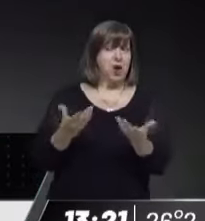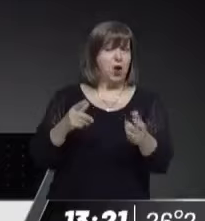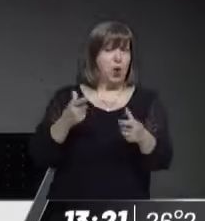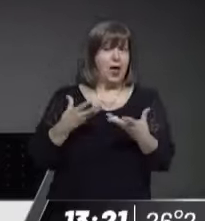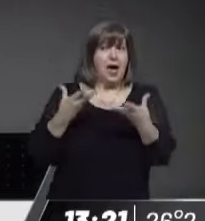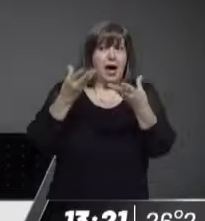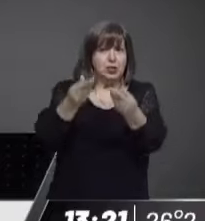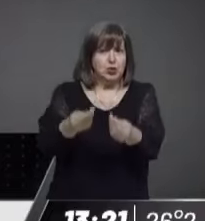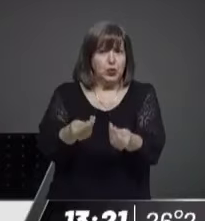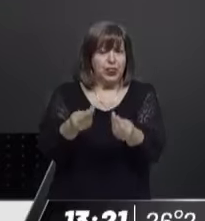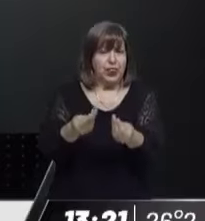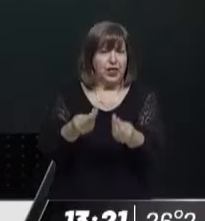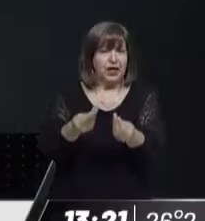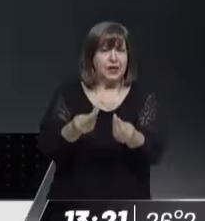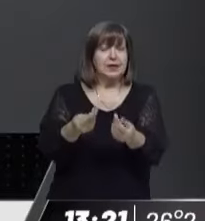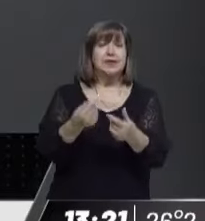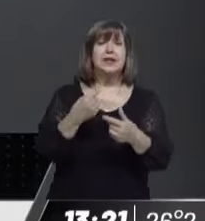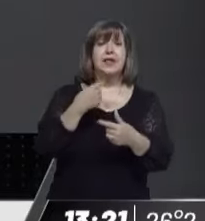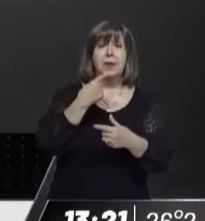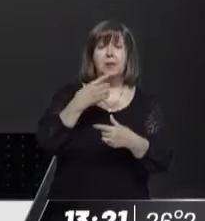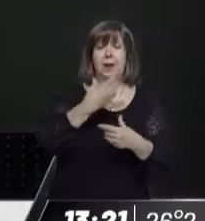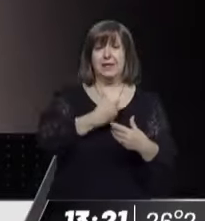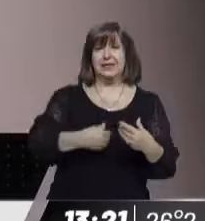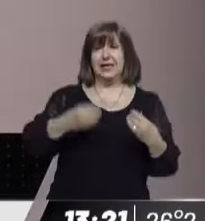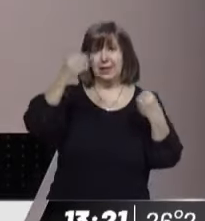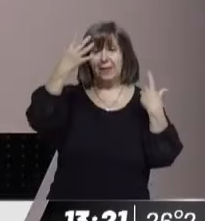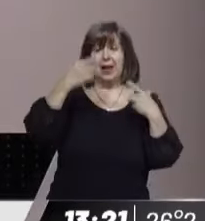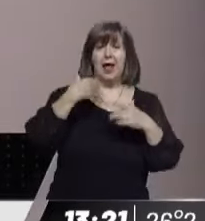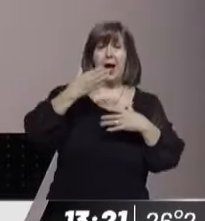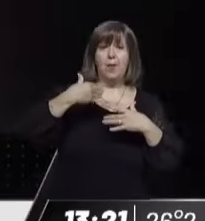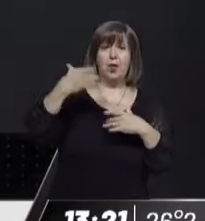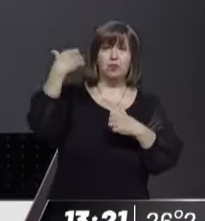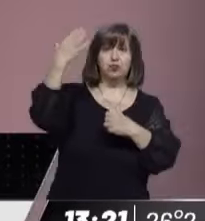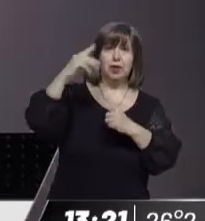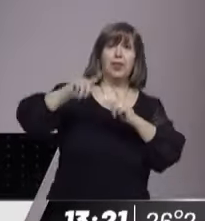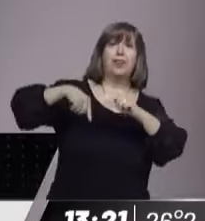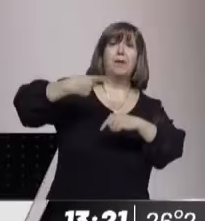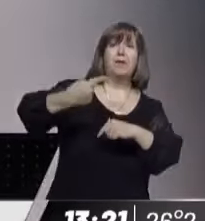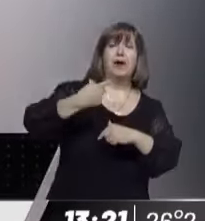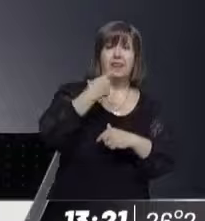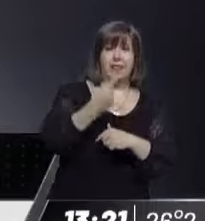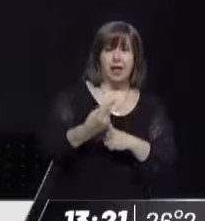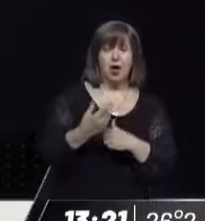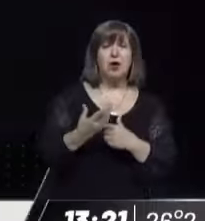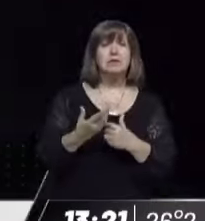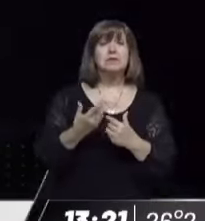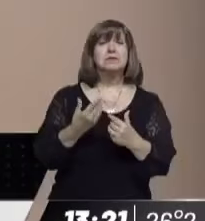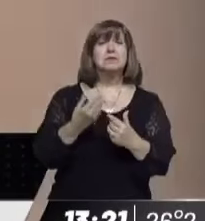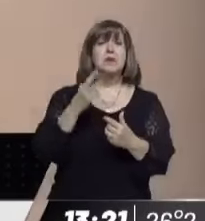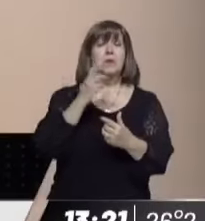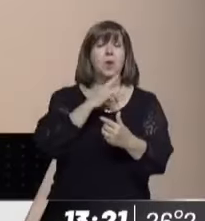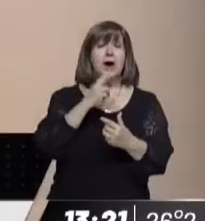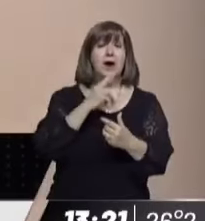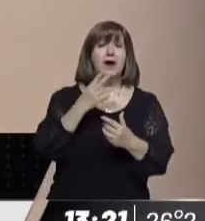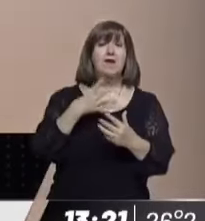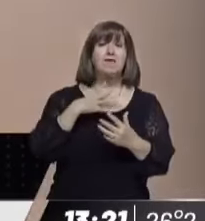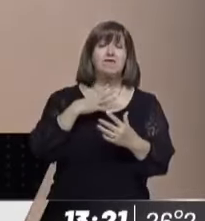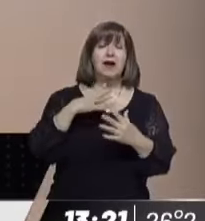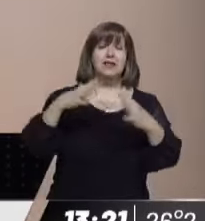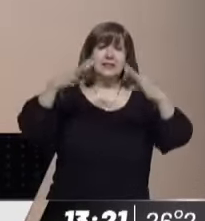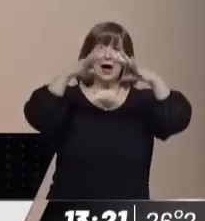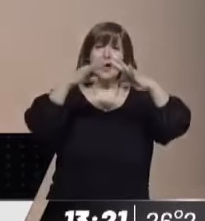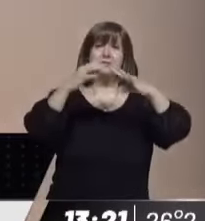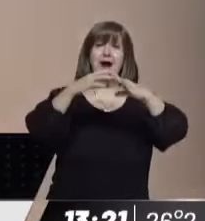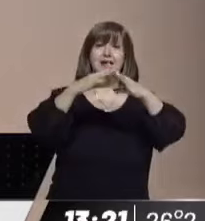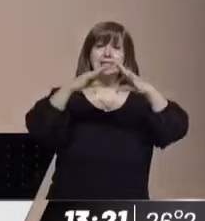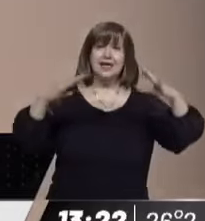justamente la senadora después del discurso de Milei en las sesiones ordinarias. Hace hincapié Sagasti en el tema de la malla antigranizo y